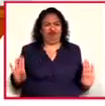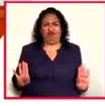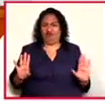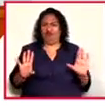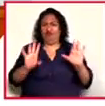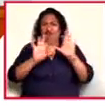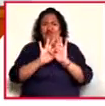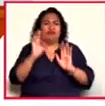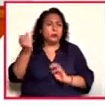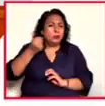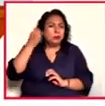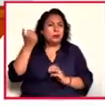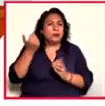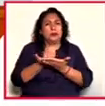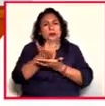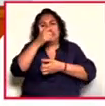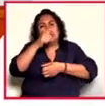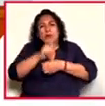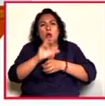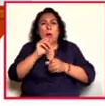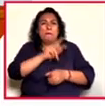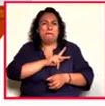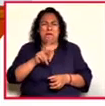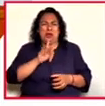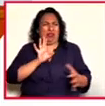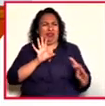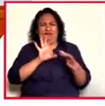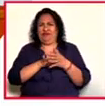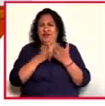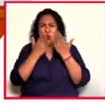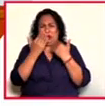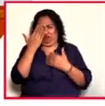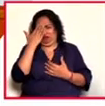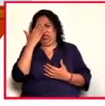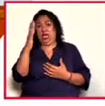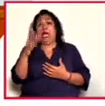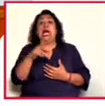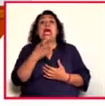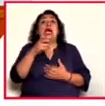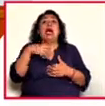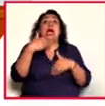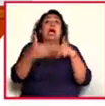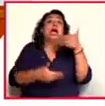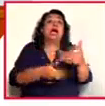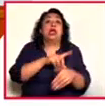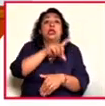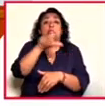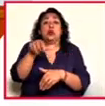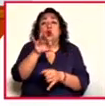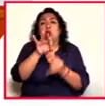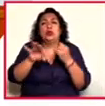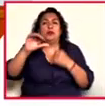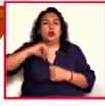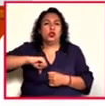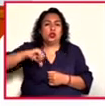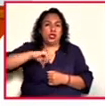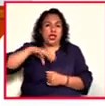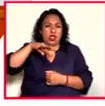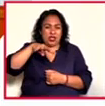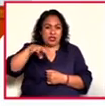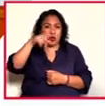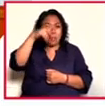discurso nacional o patriótico. Eso va a suceder ya a finales del siglo XIX, y que Porfirio